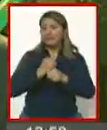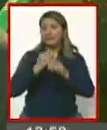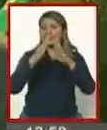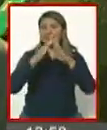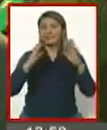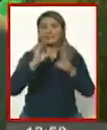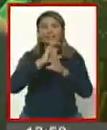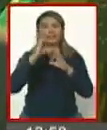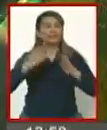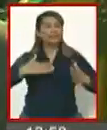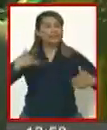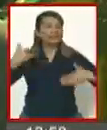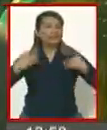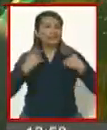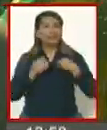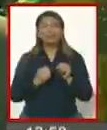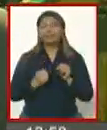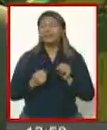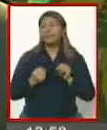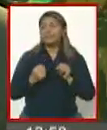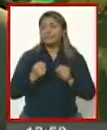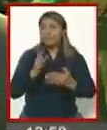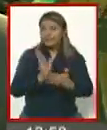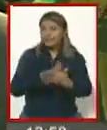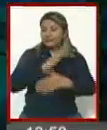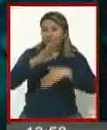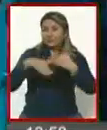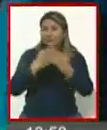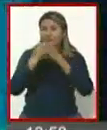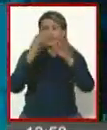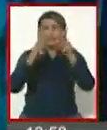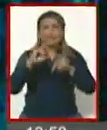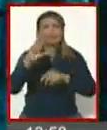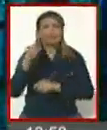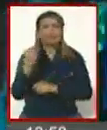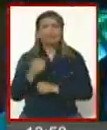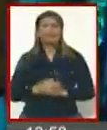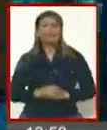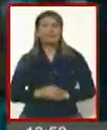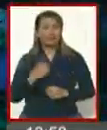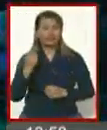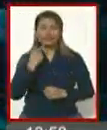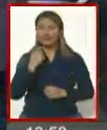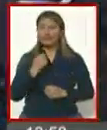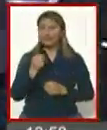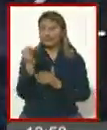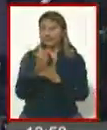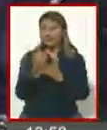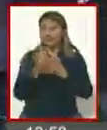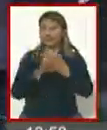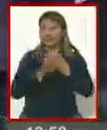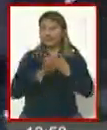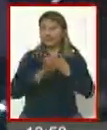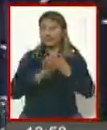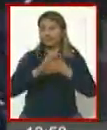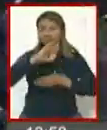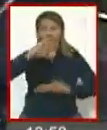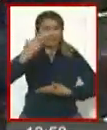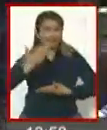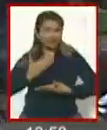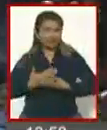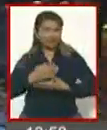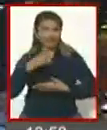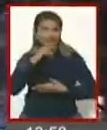de la Cultura, emocionados porque bueno, es un repertorio para todo público, no solamente para niños. Cuando uno dice anime, dice no, para mis hijos,